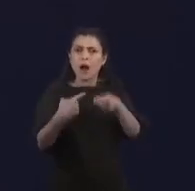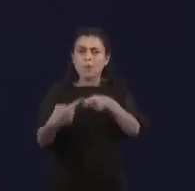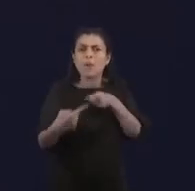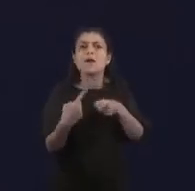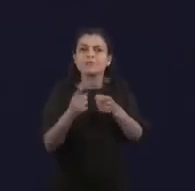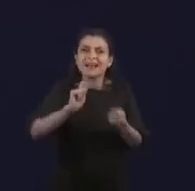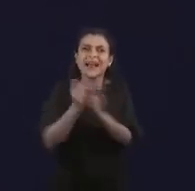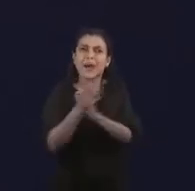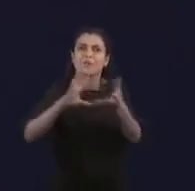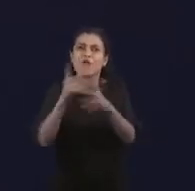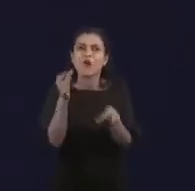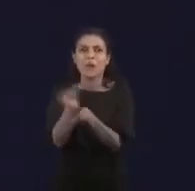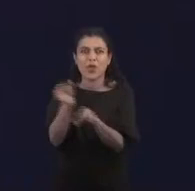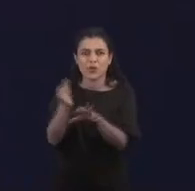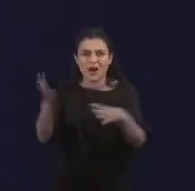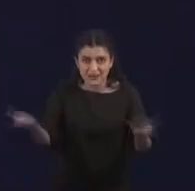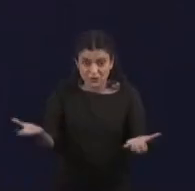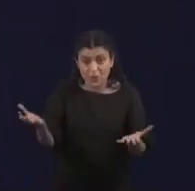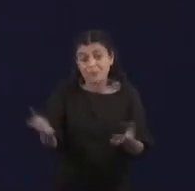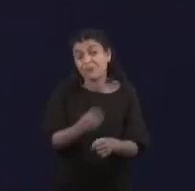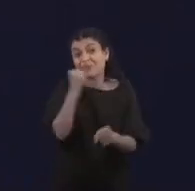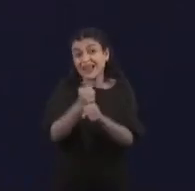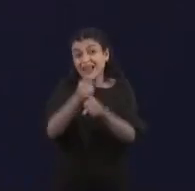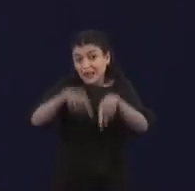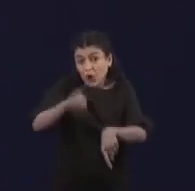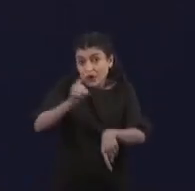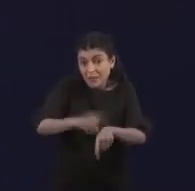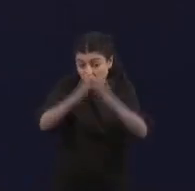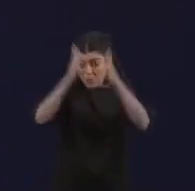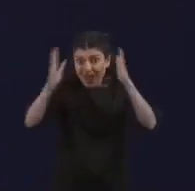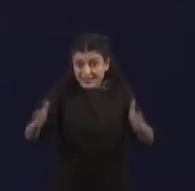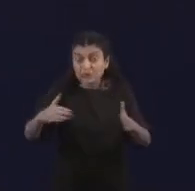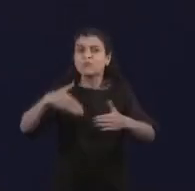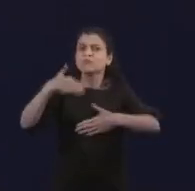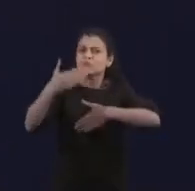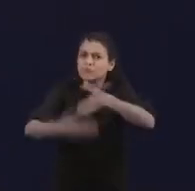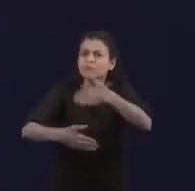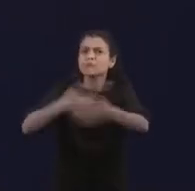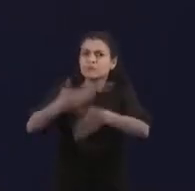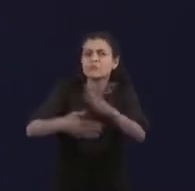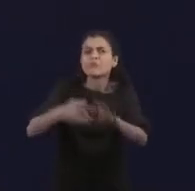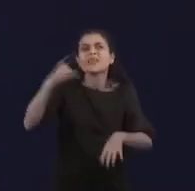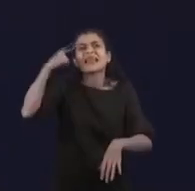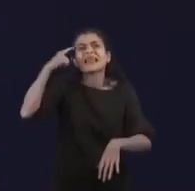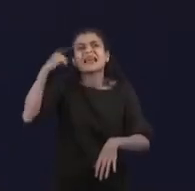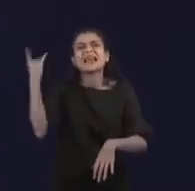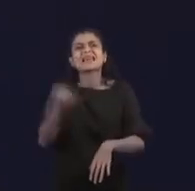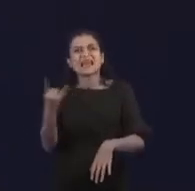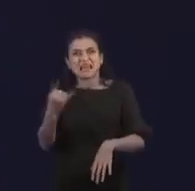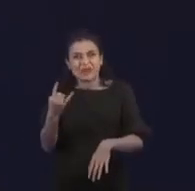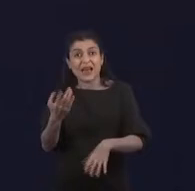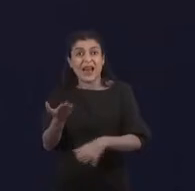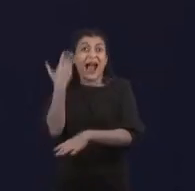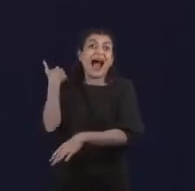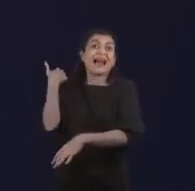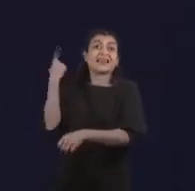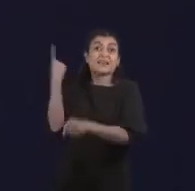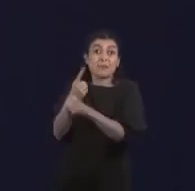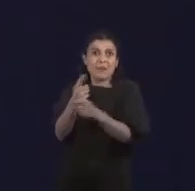Eso llevado a esta nueva etapa del desarrollo, llamado inteligencia artificial,